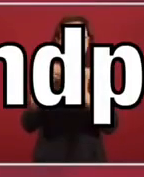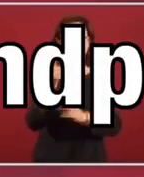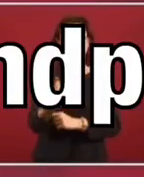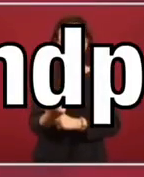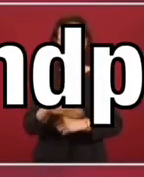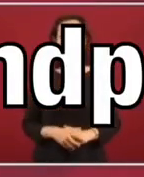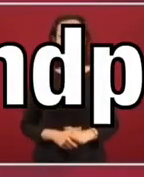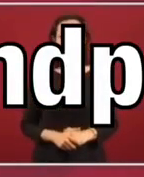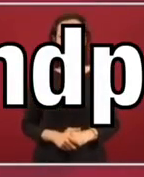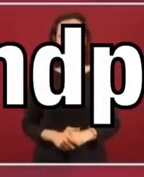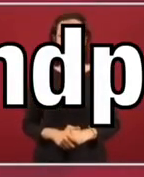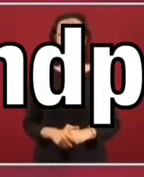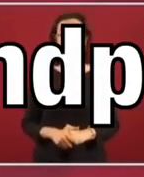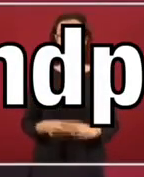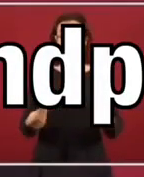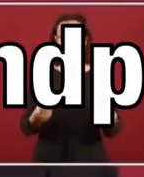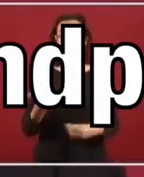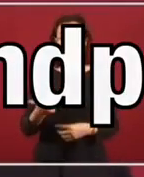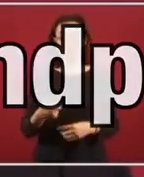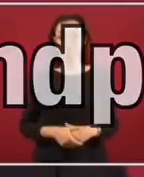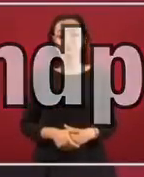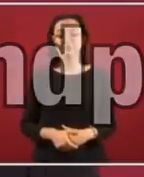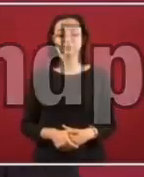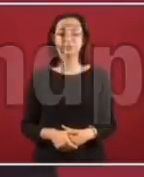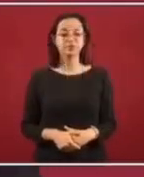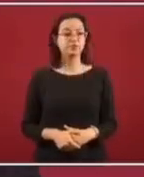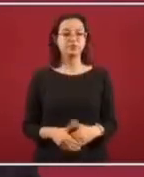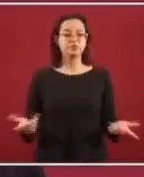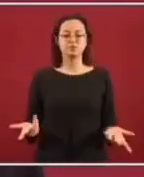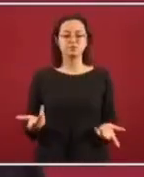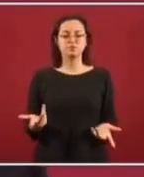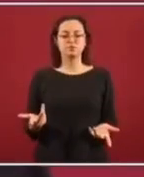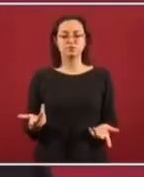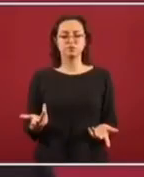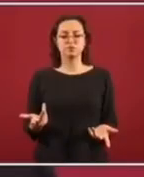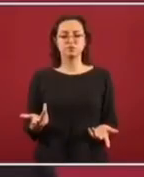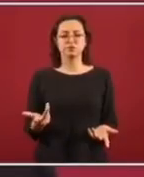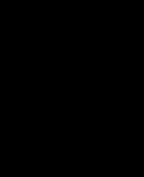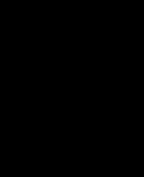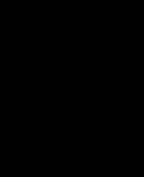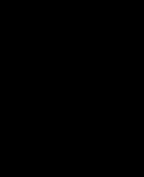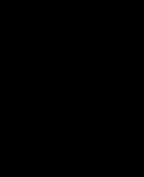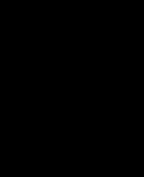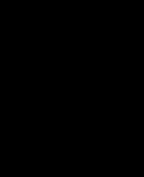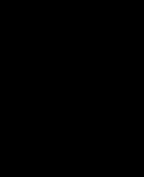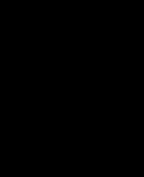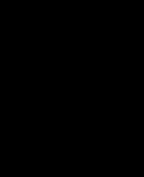Es importante. Estaríamos hablando como de un punto del Producto Interno Bruto.